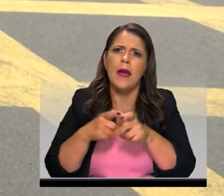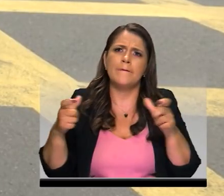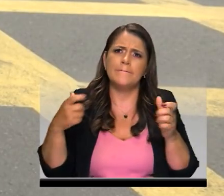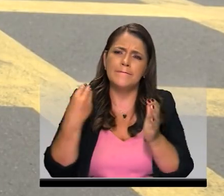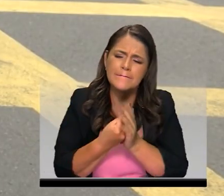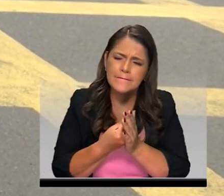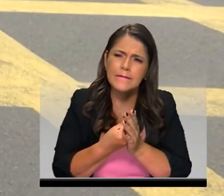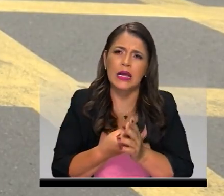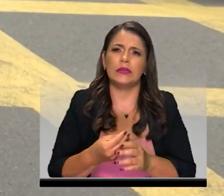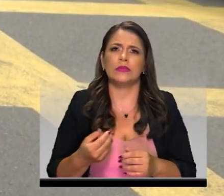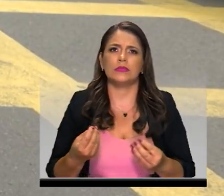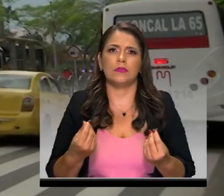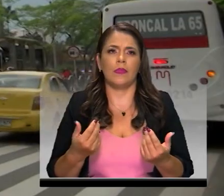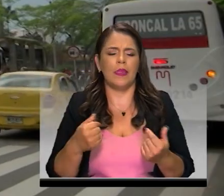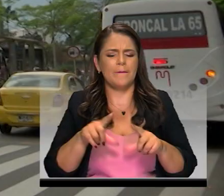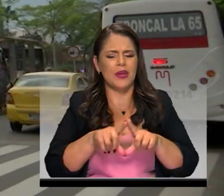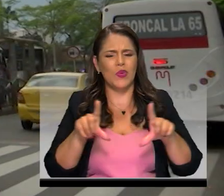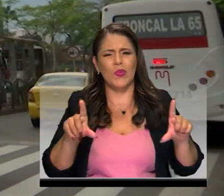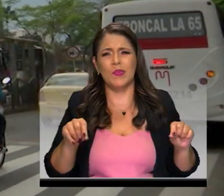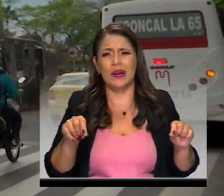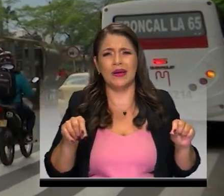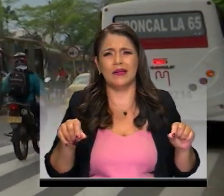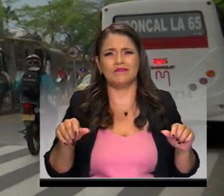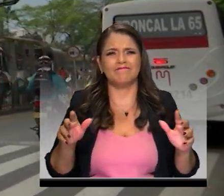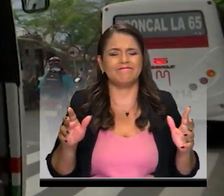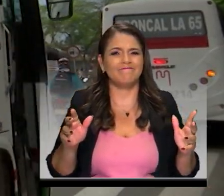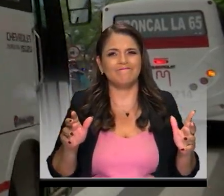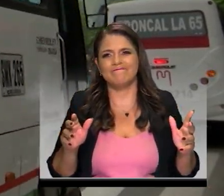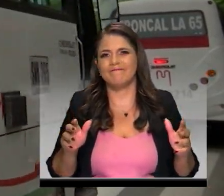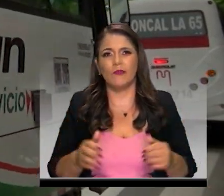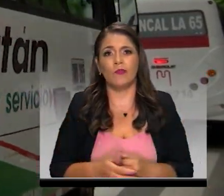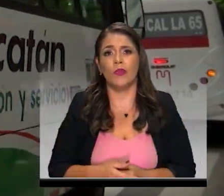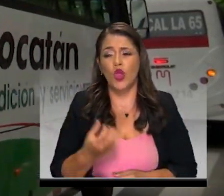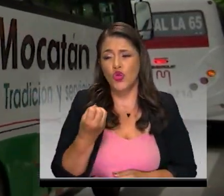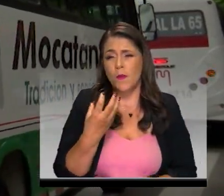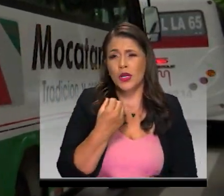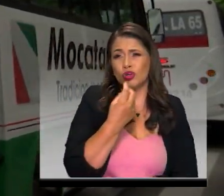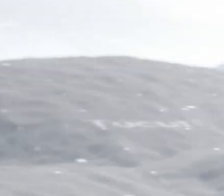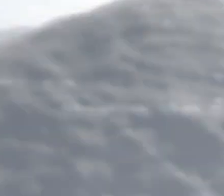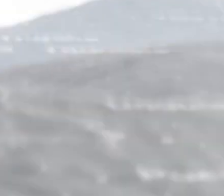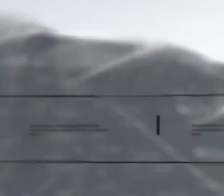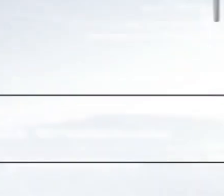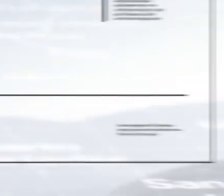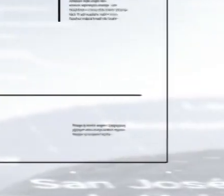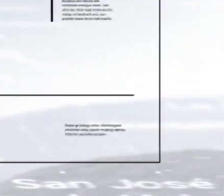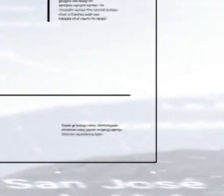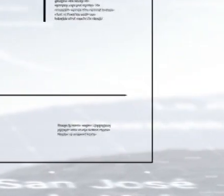cualquier otra medida, el pico y placa en la subregión tendría que aumentarse a 4 dígitos por día.